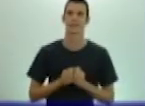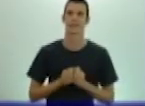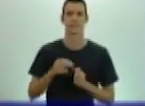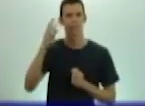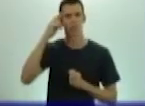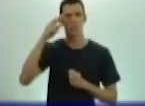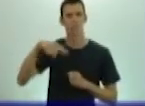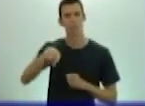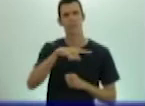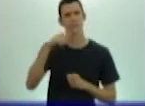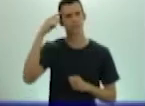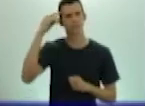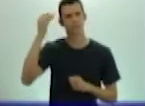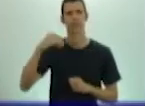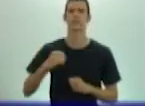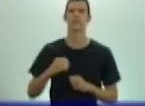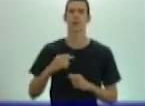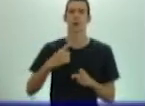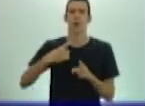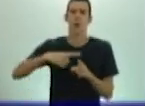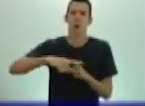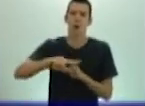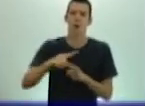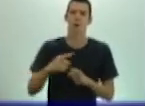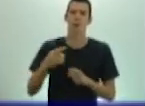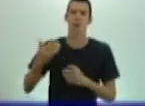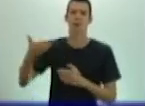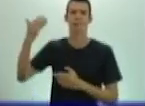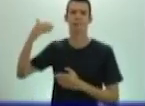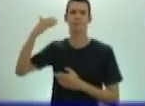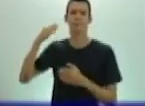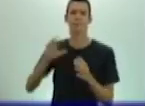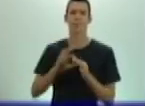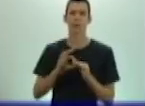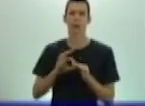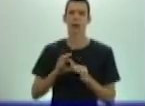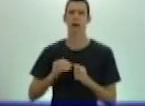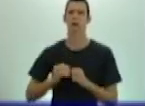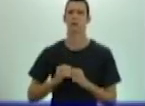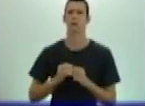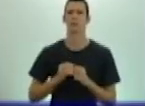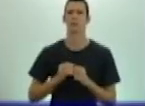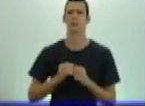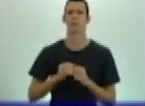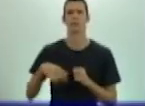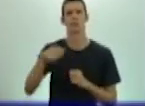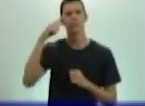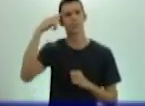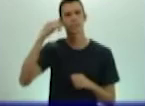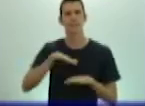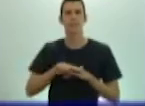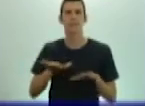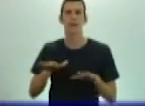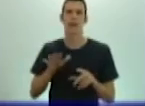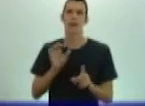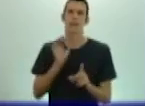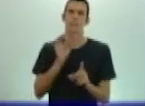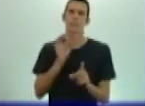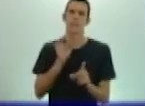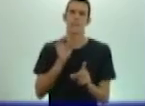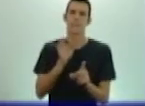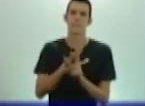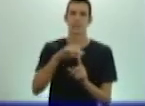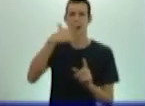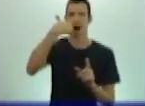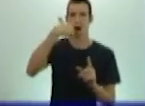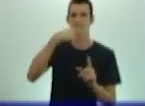además, por la historia que estudiaron en contenido en la escuela, que esta tesis, conocida como tesis de abril, es